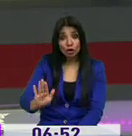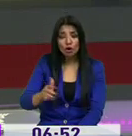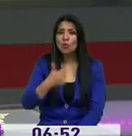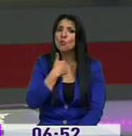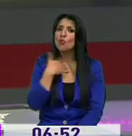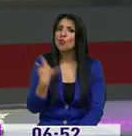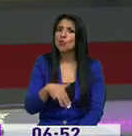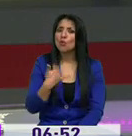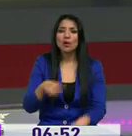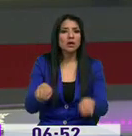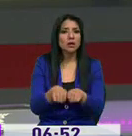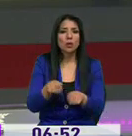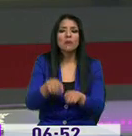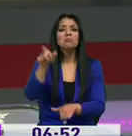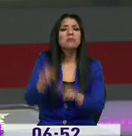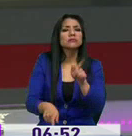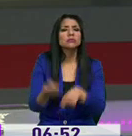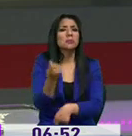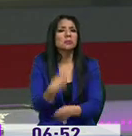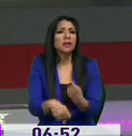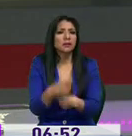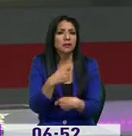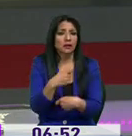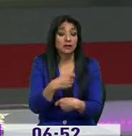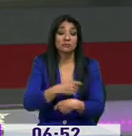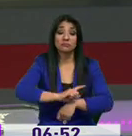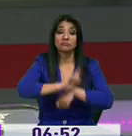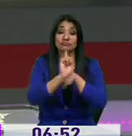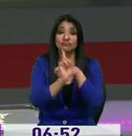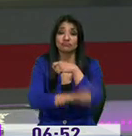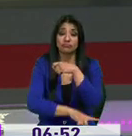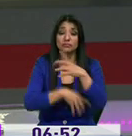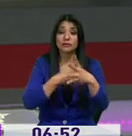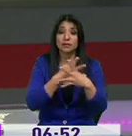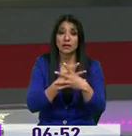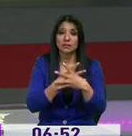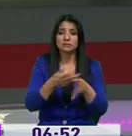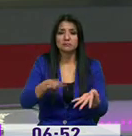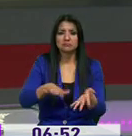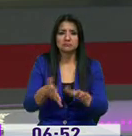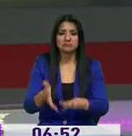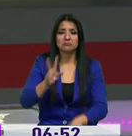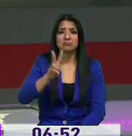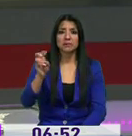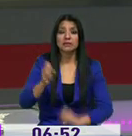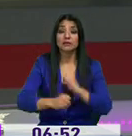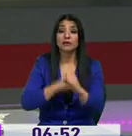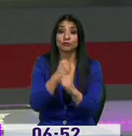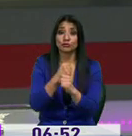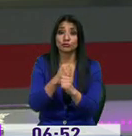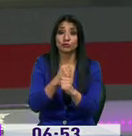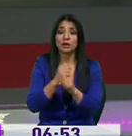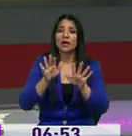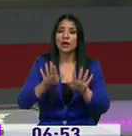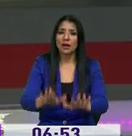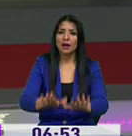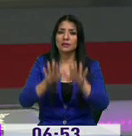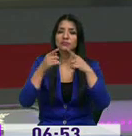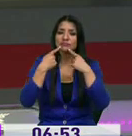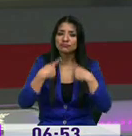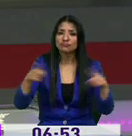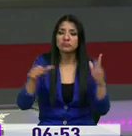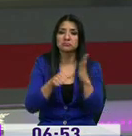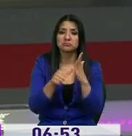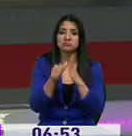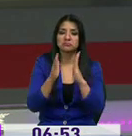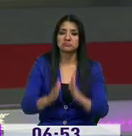de trata de personas y esto tiene una pena previa privativa de libertad de aproximadamente 20 años así lo anunció la ministra de